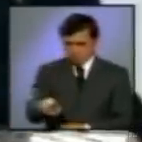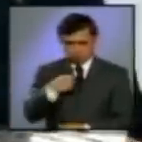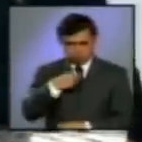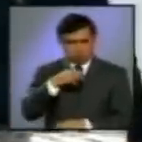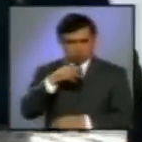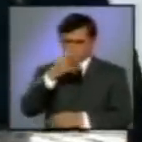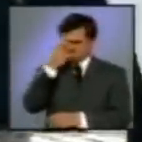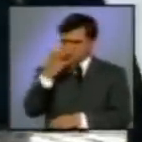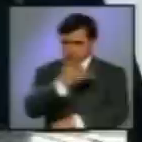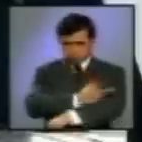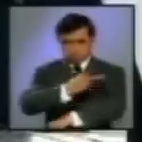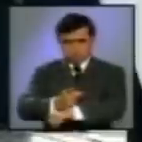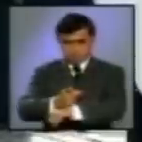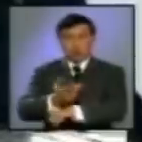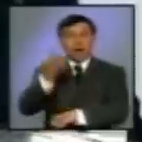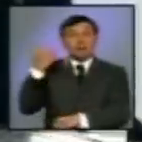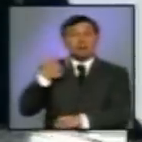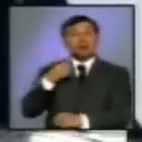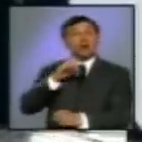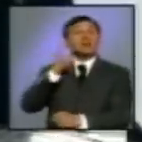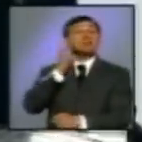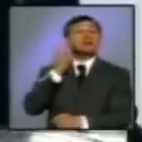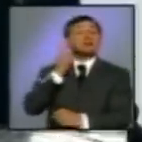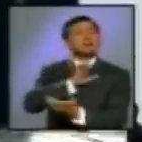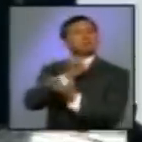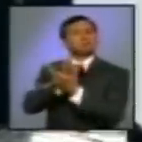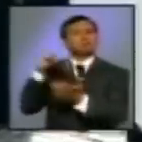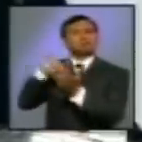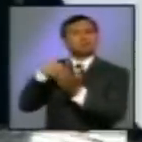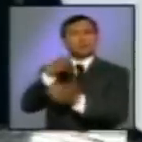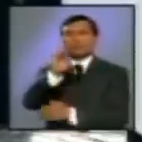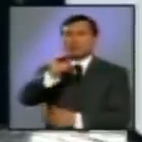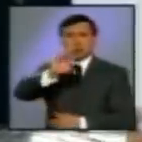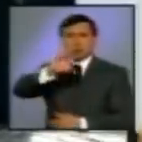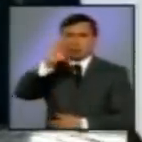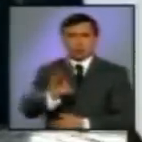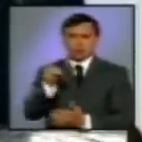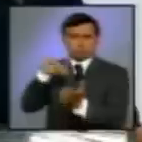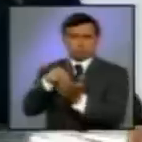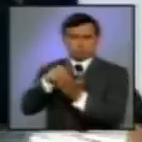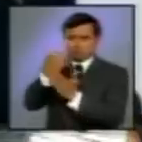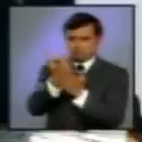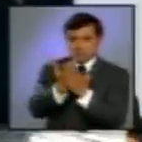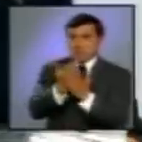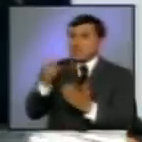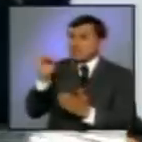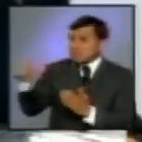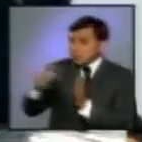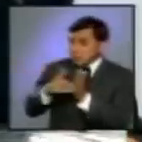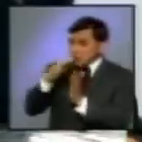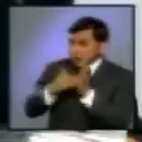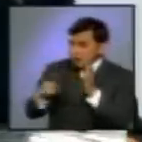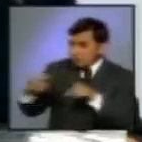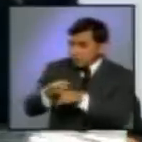del 90% en mis participaciones. Si hay una información diferente, que se presente en las instancias